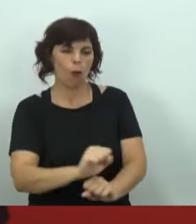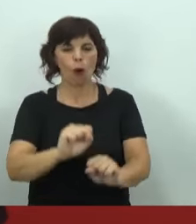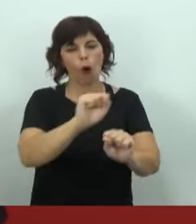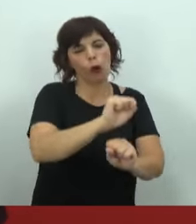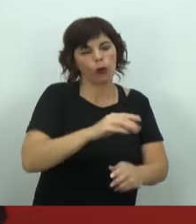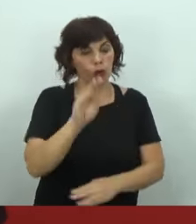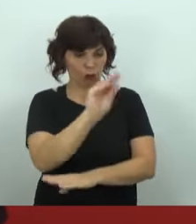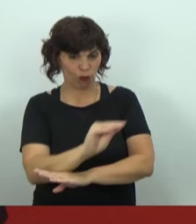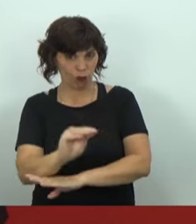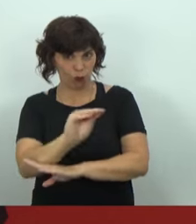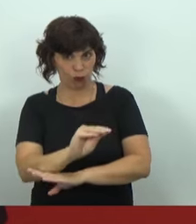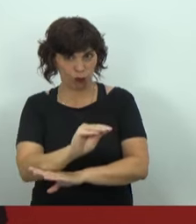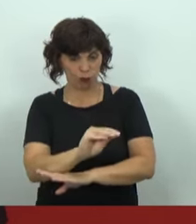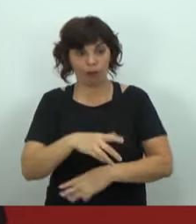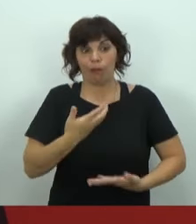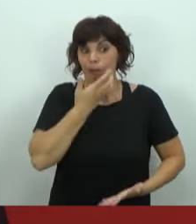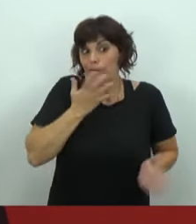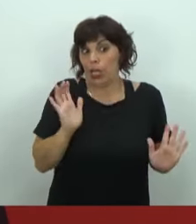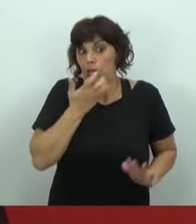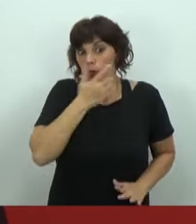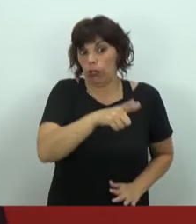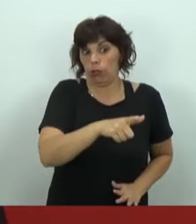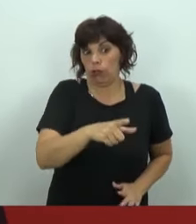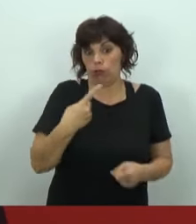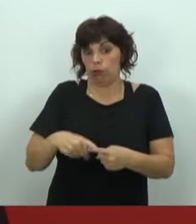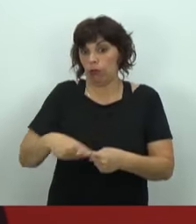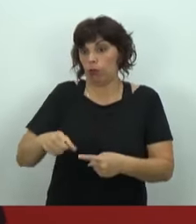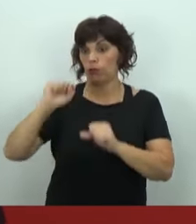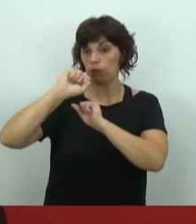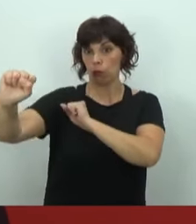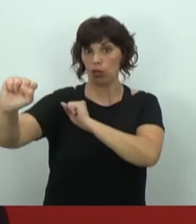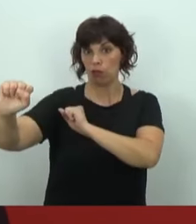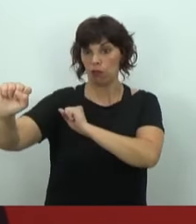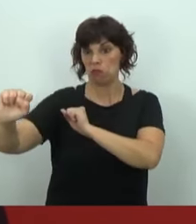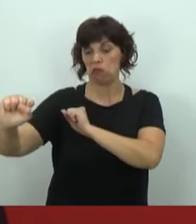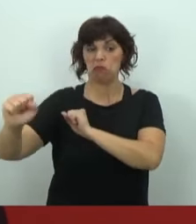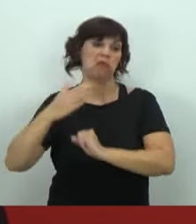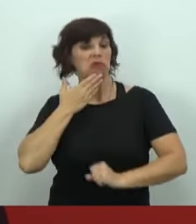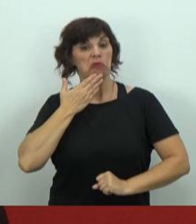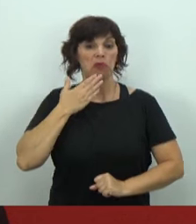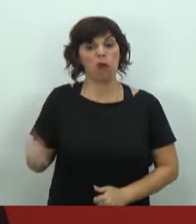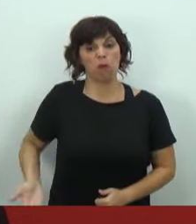que se menosprecia, uno no le da tanta importancia.